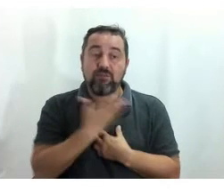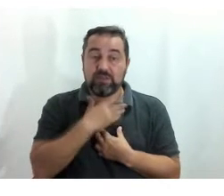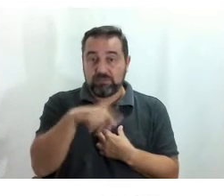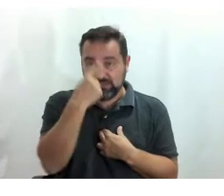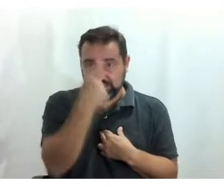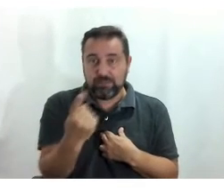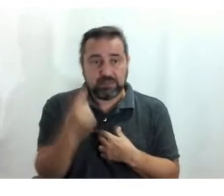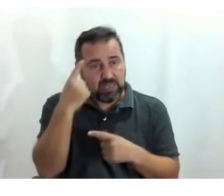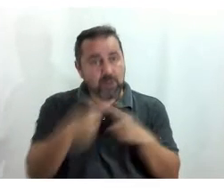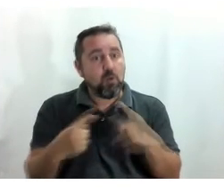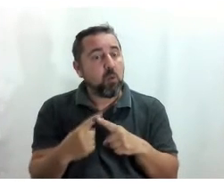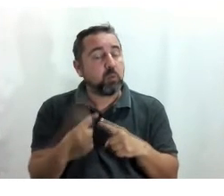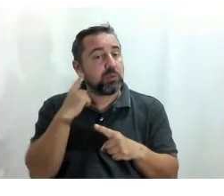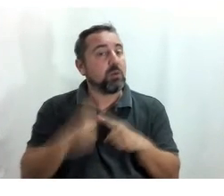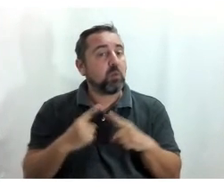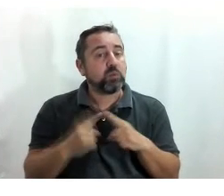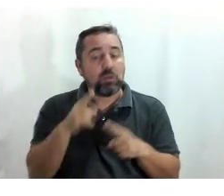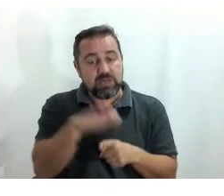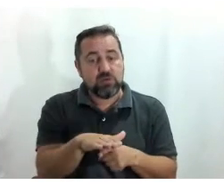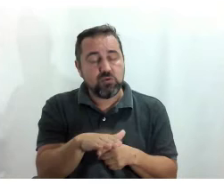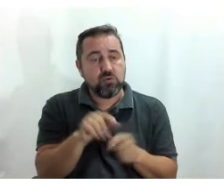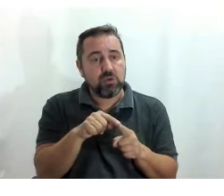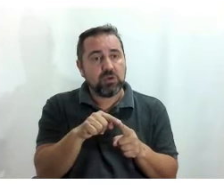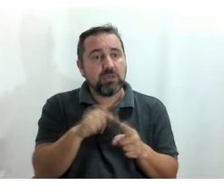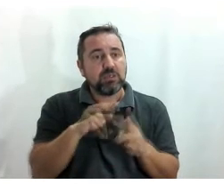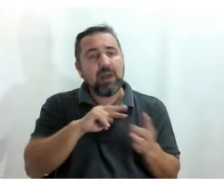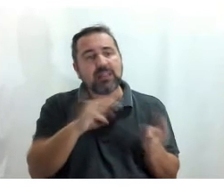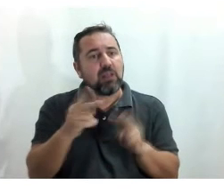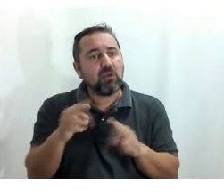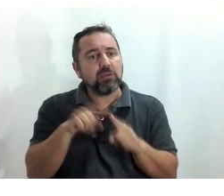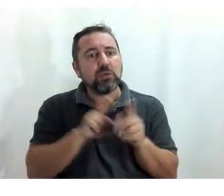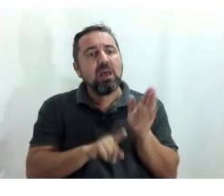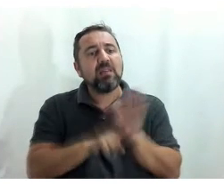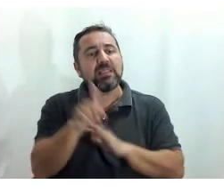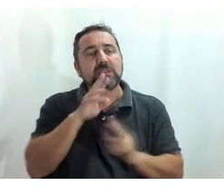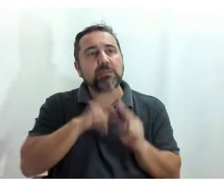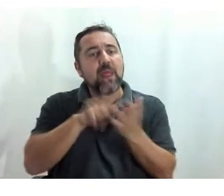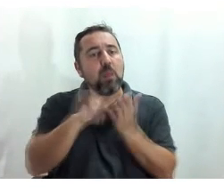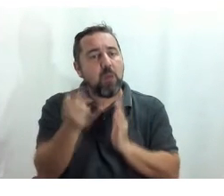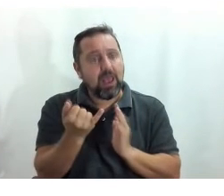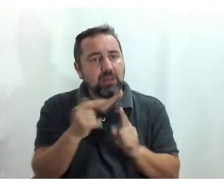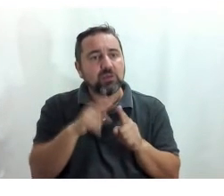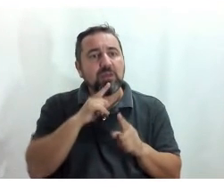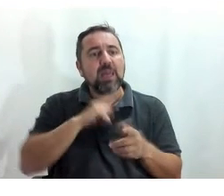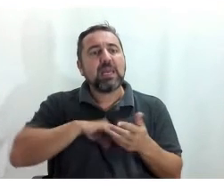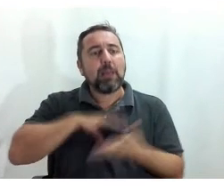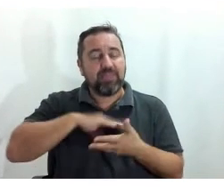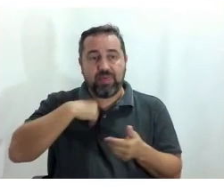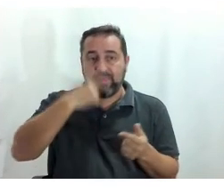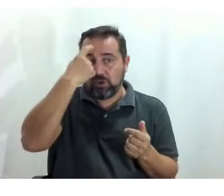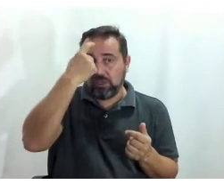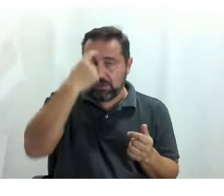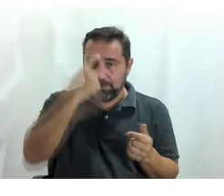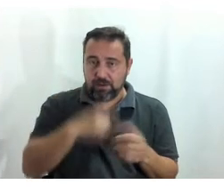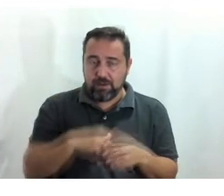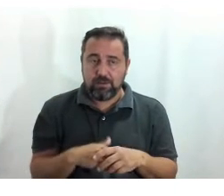una hipoacusia en un niño va a producir una alteración en el desarrollo del lenguaje y de su capacidad cognitiva.